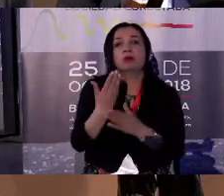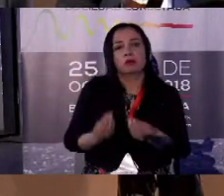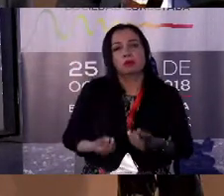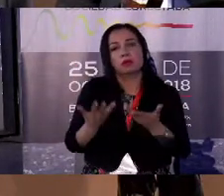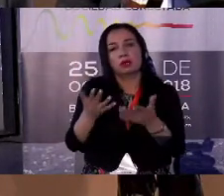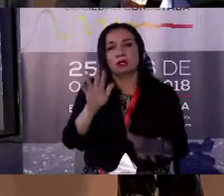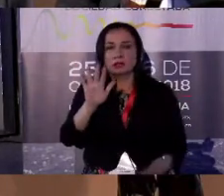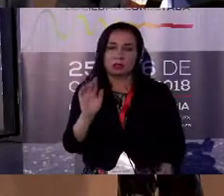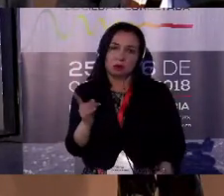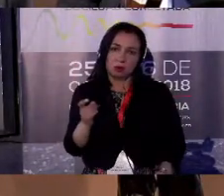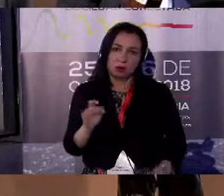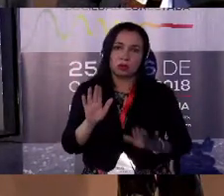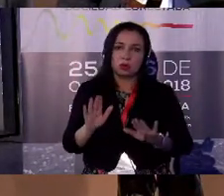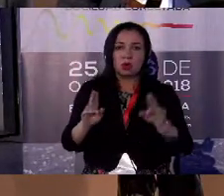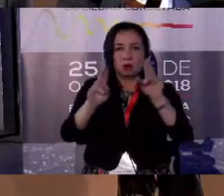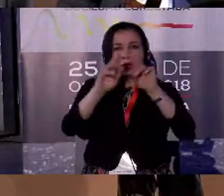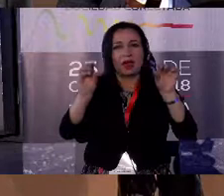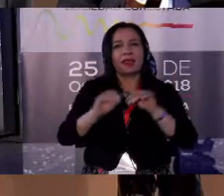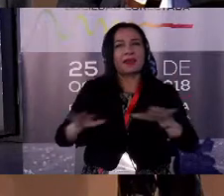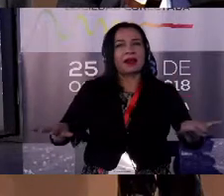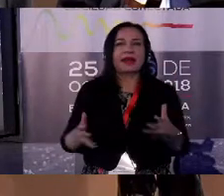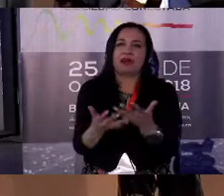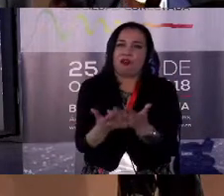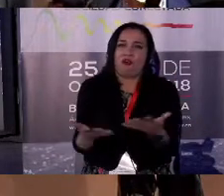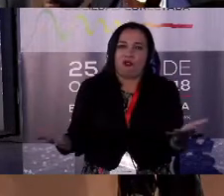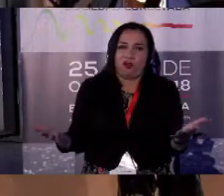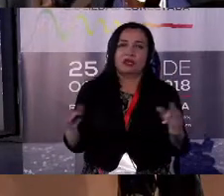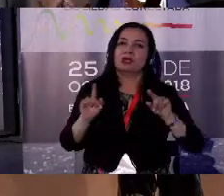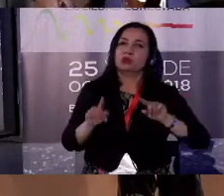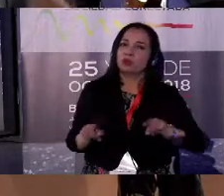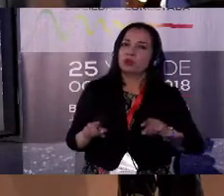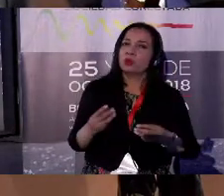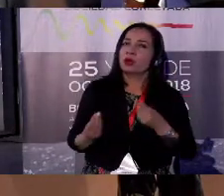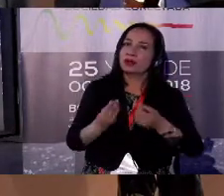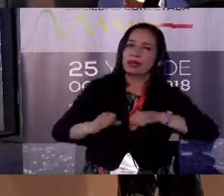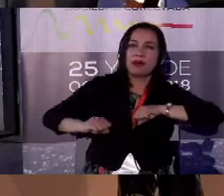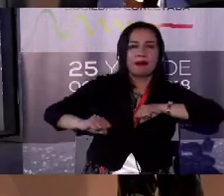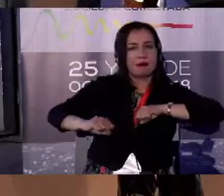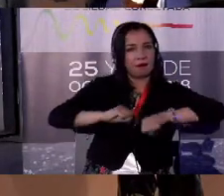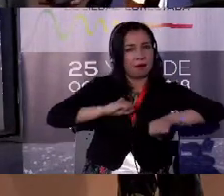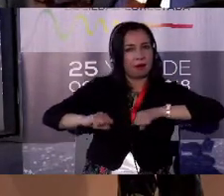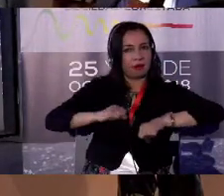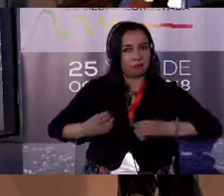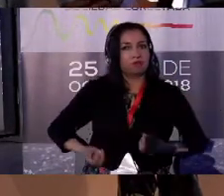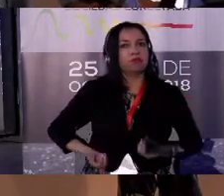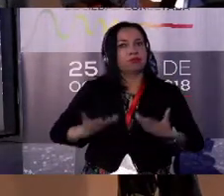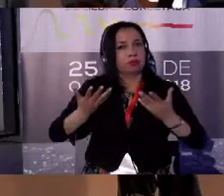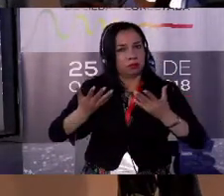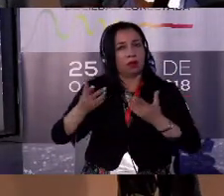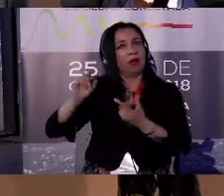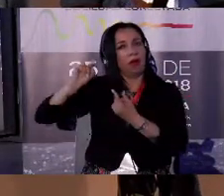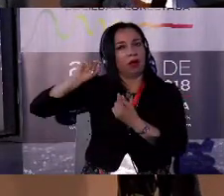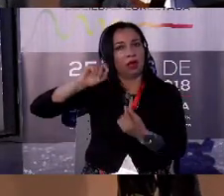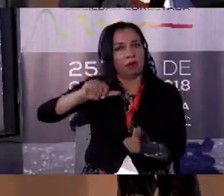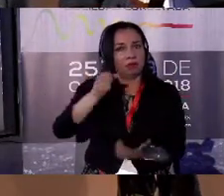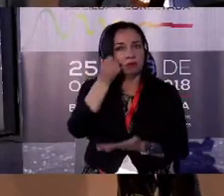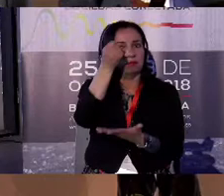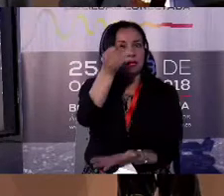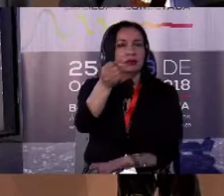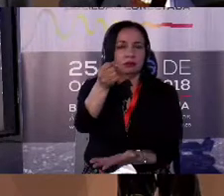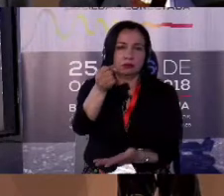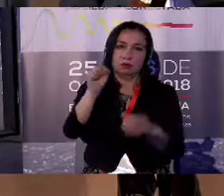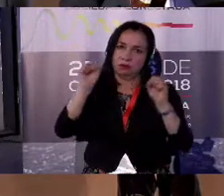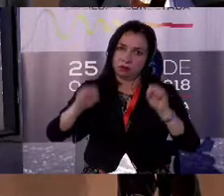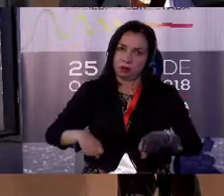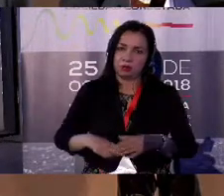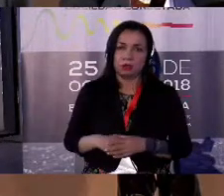5G y el Internet de las Cosas como un activador, como decía antes Pablo, de inversiones.